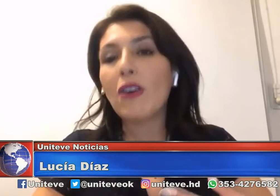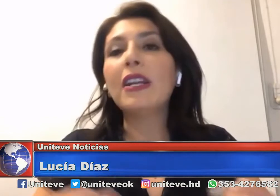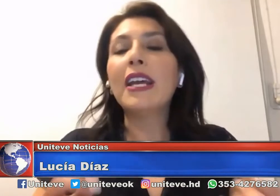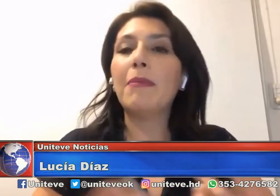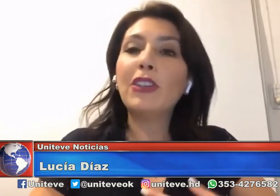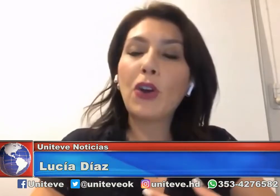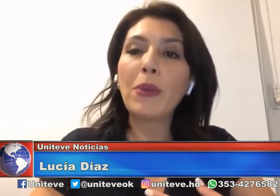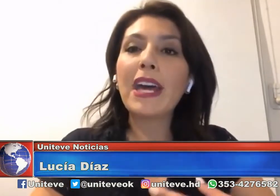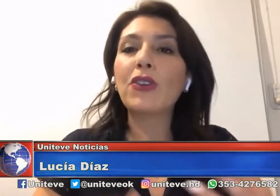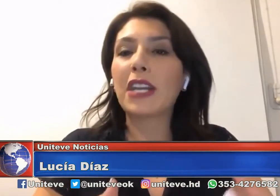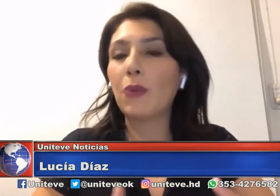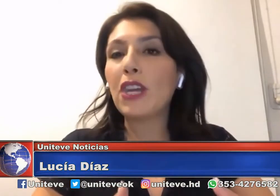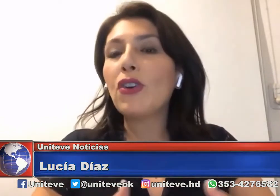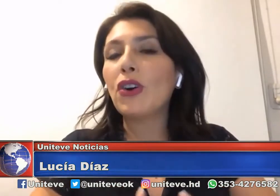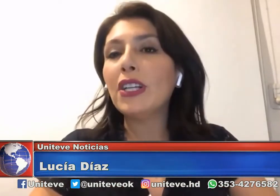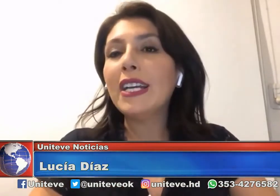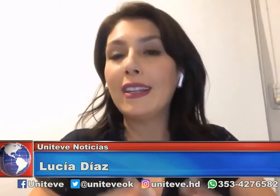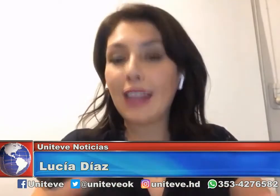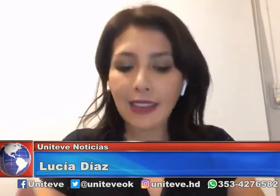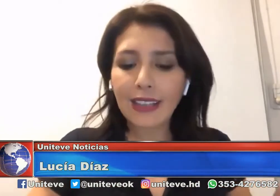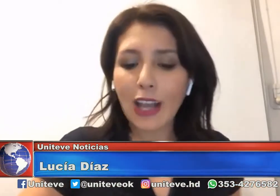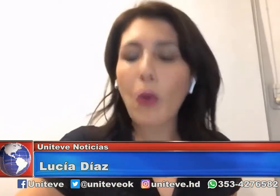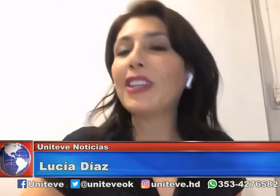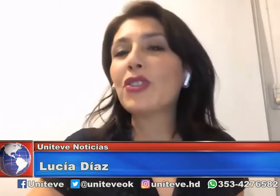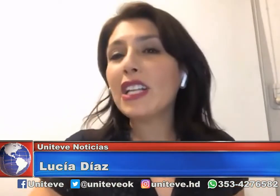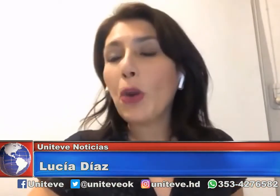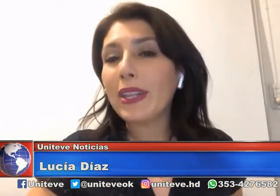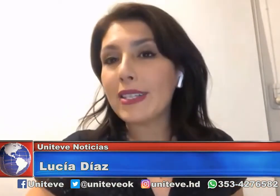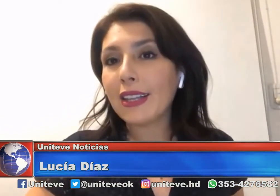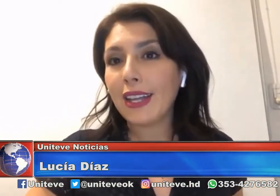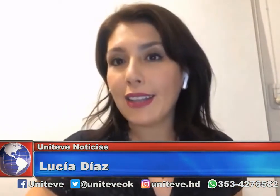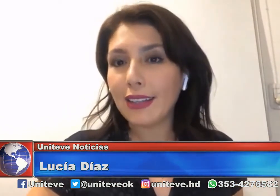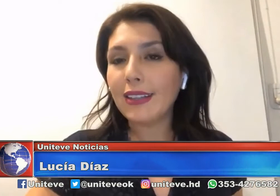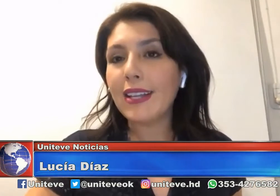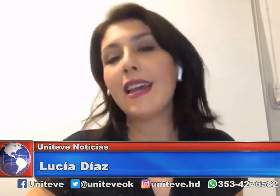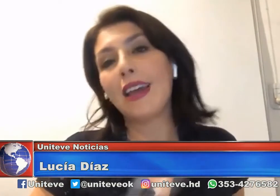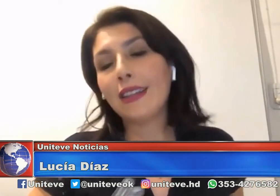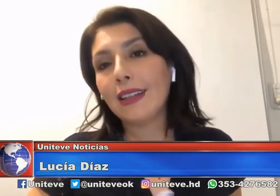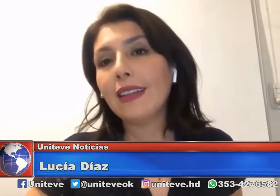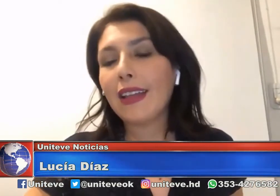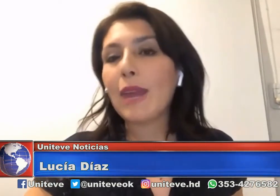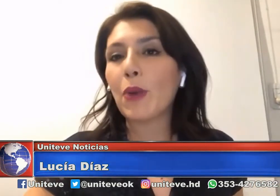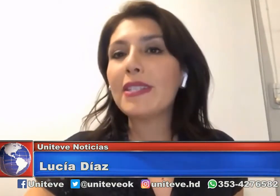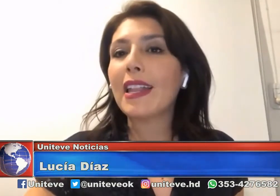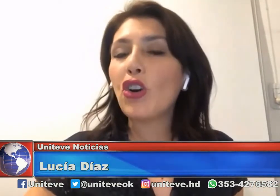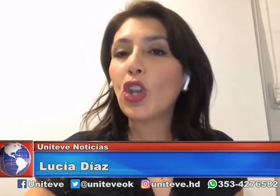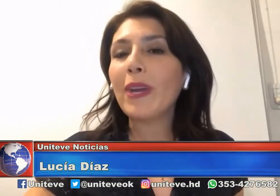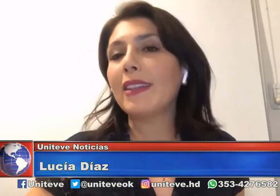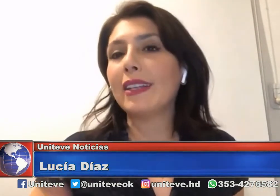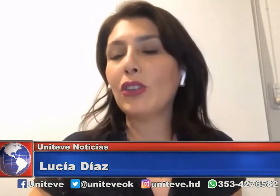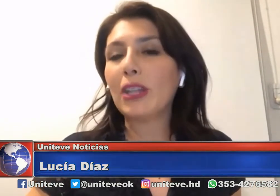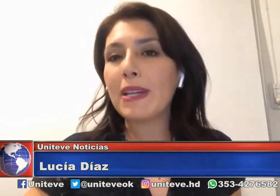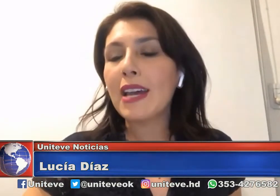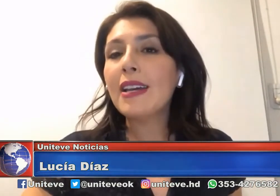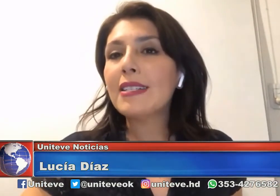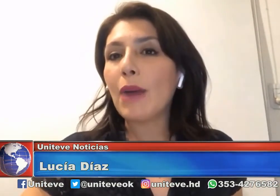ministro de gobierno, se reunieron con intendentes, 427 intendentes e intendentas de la provincia de Córdoba, y entre tantos temas